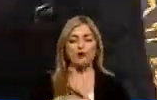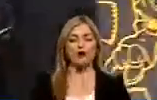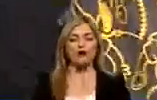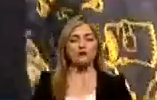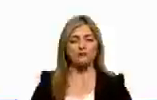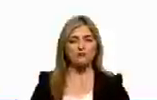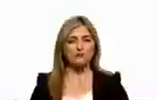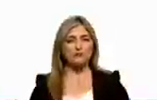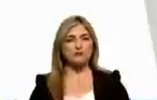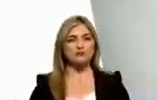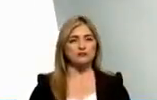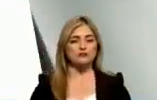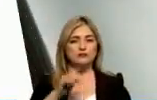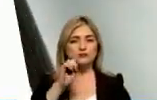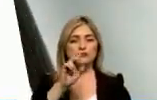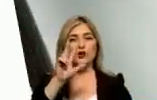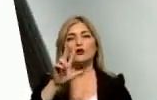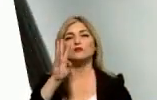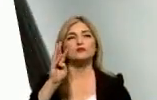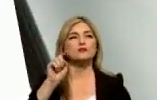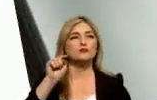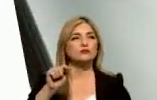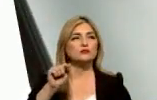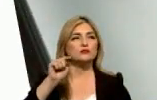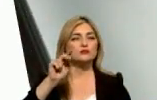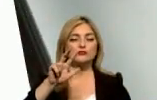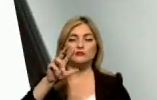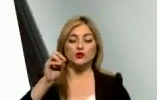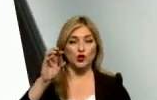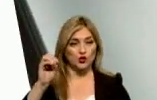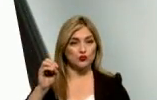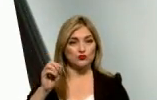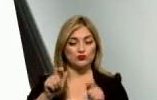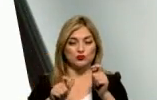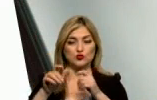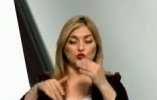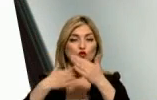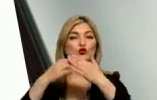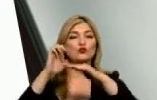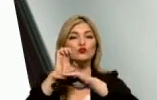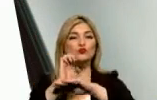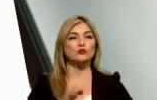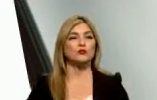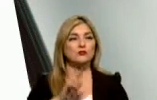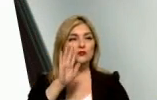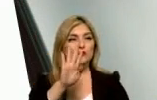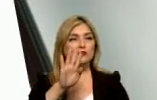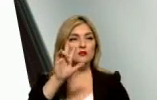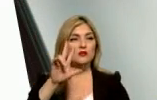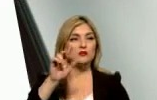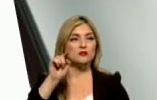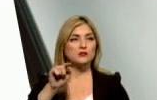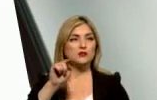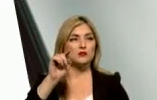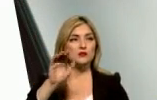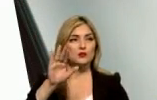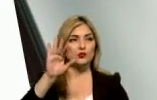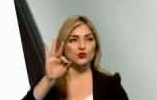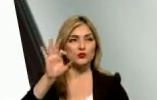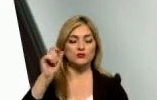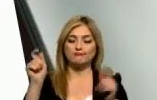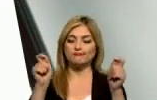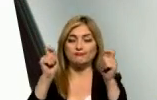al momento se registran 136.300 aglomeraciones en todo el Ecuador, 43.590 fiestas